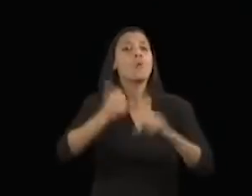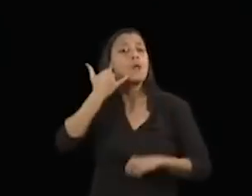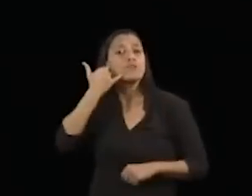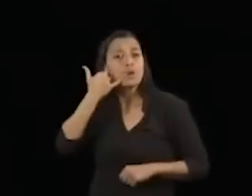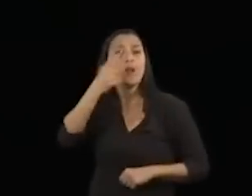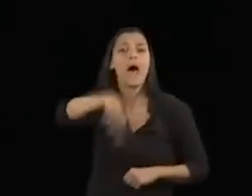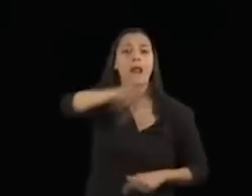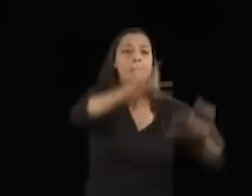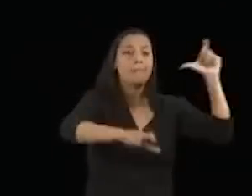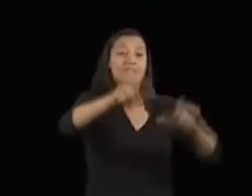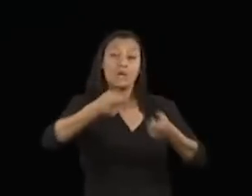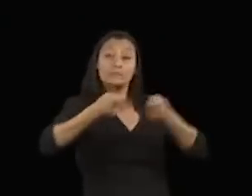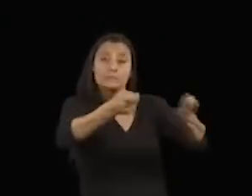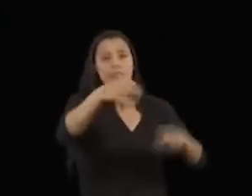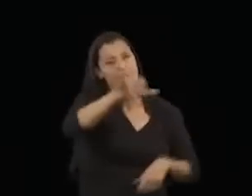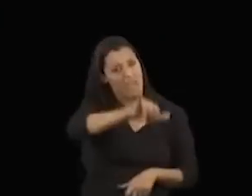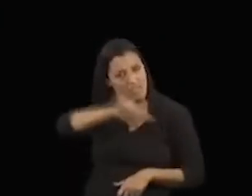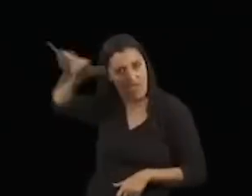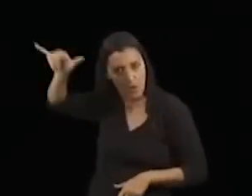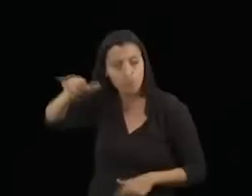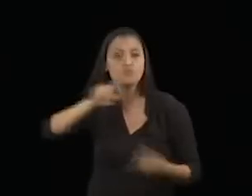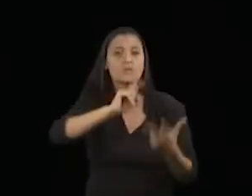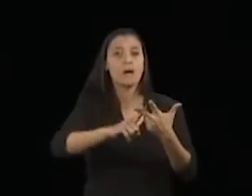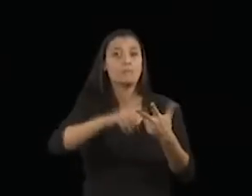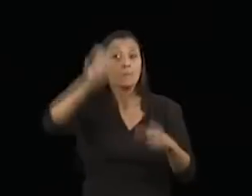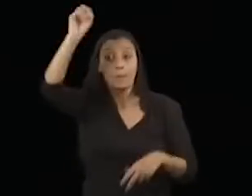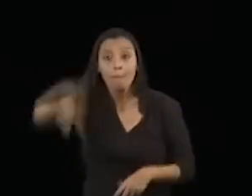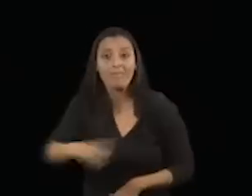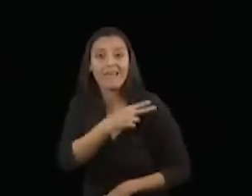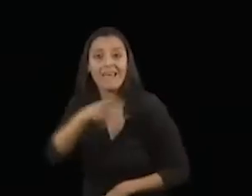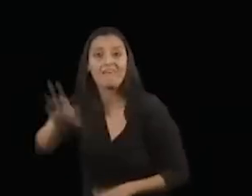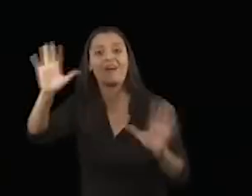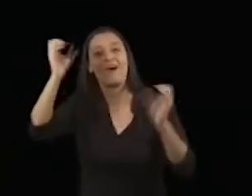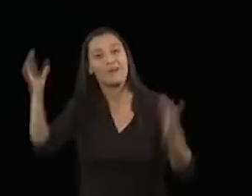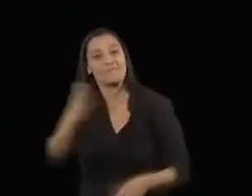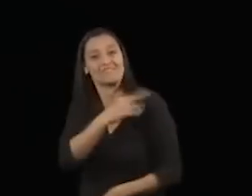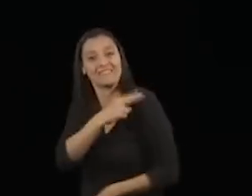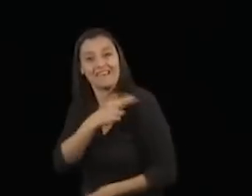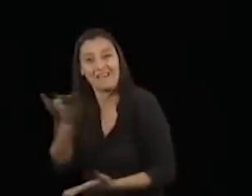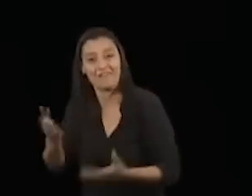extorsionadas. Se puso una línea de denuncia. Llegó el jefe. Hola, jefe.